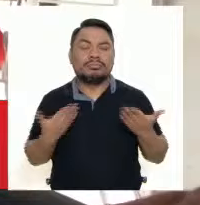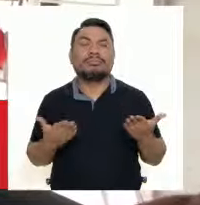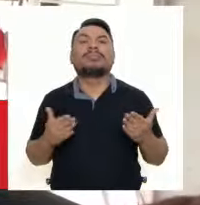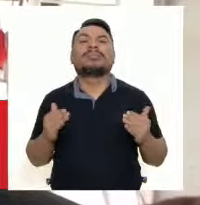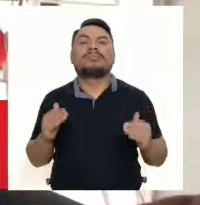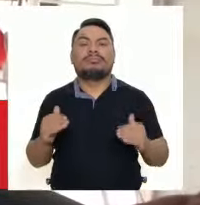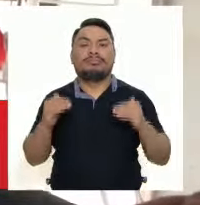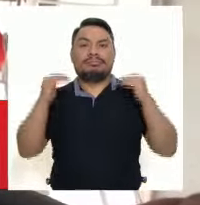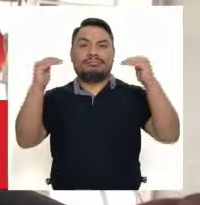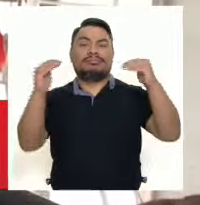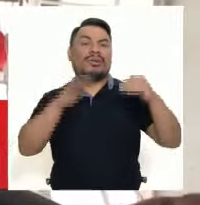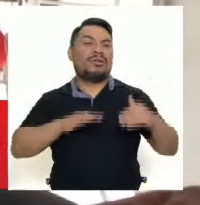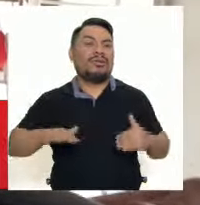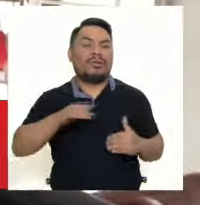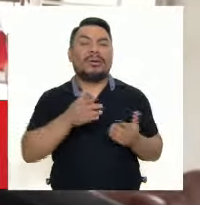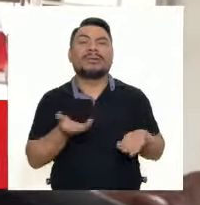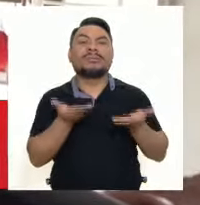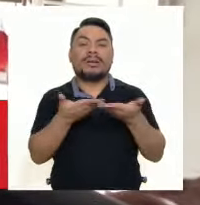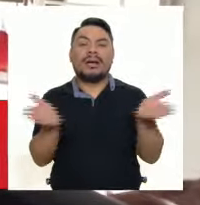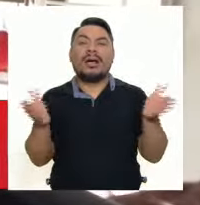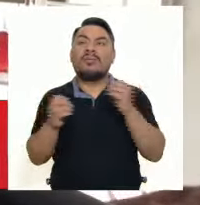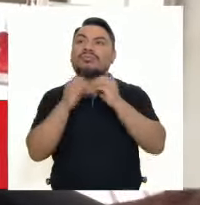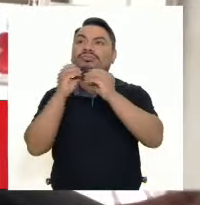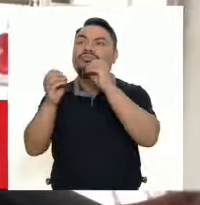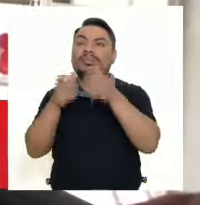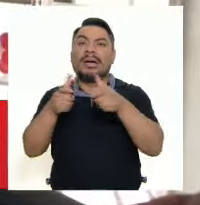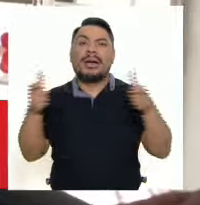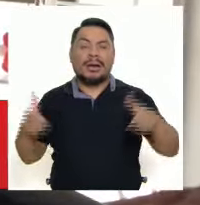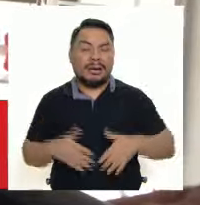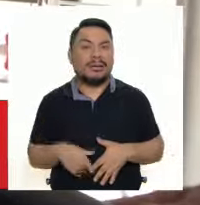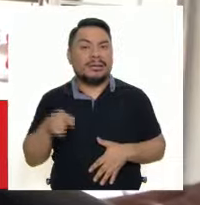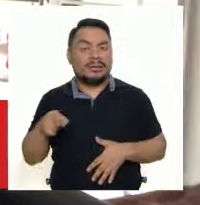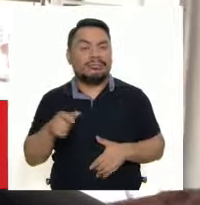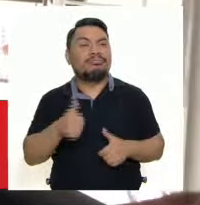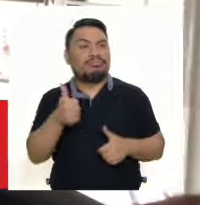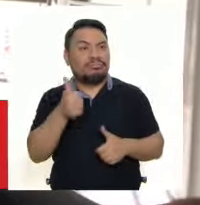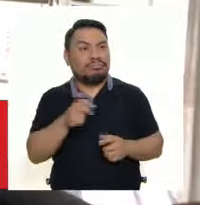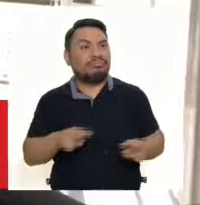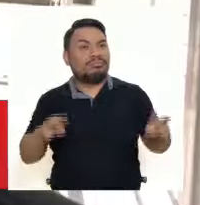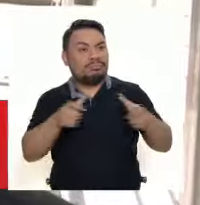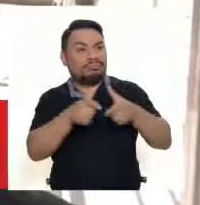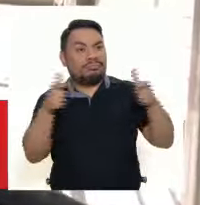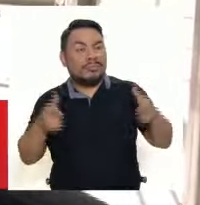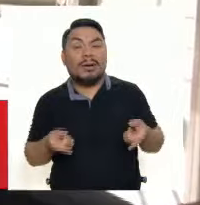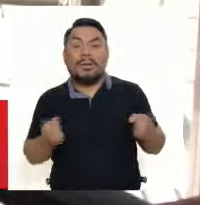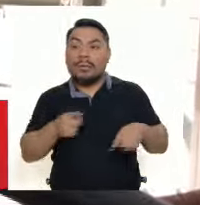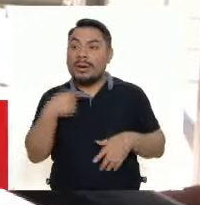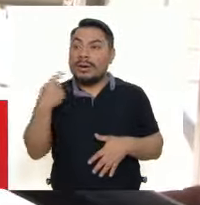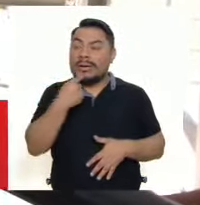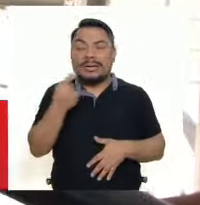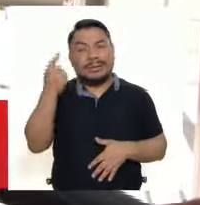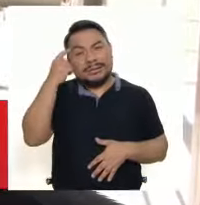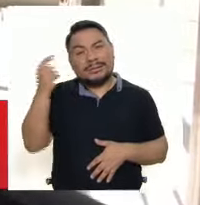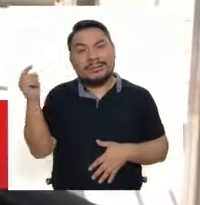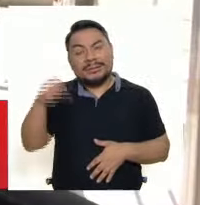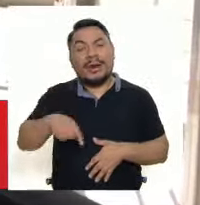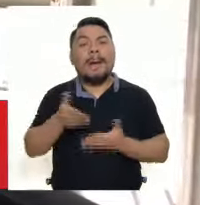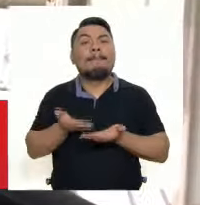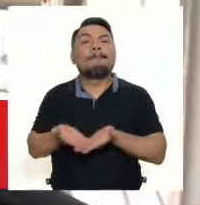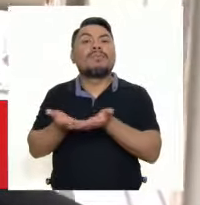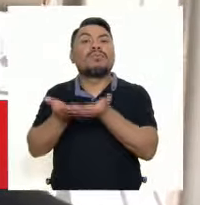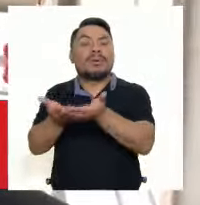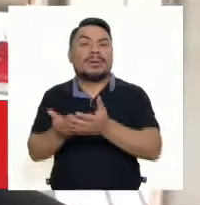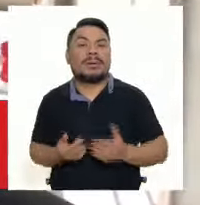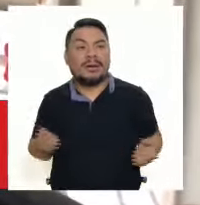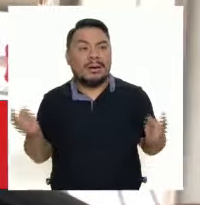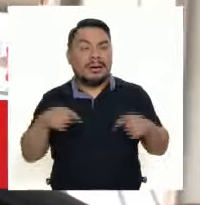por encima de todos ofreciendo una obra como esta, de esta magnitud. Cuando uno habla de venir a Pucallpa, cuando uno